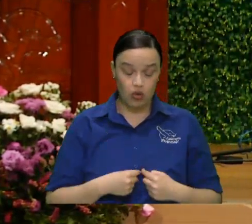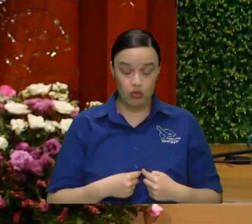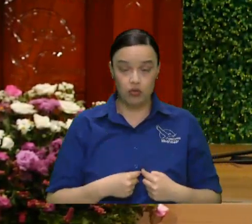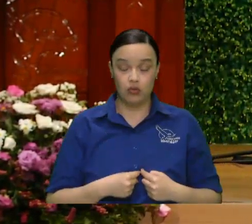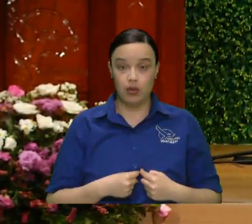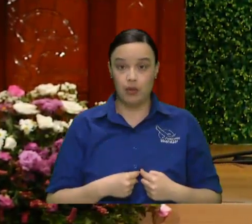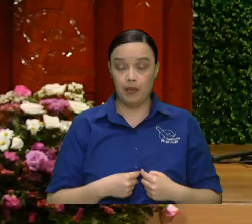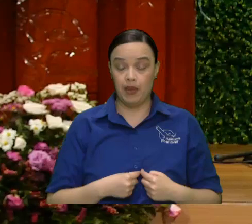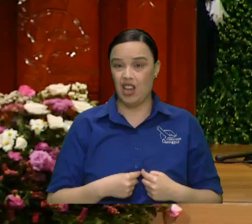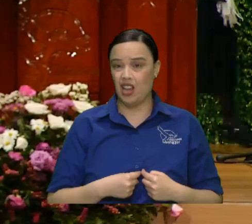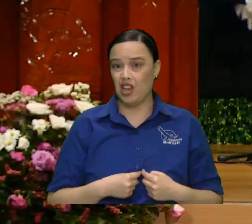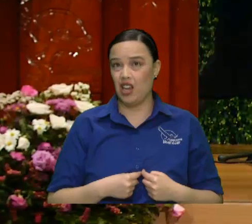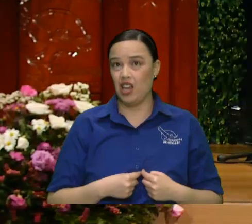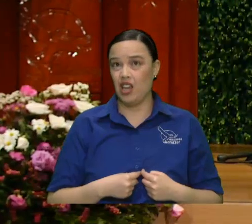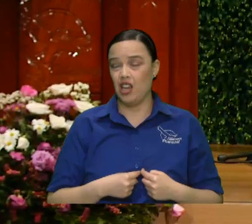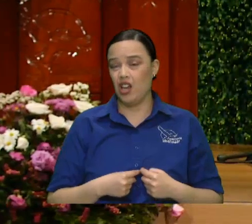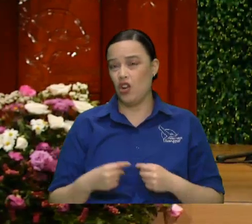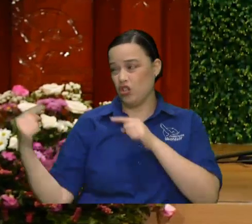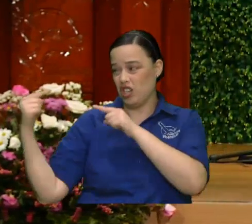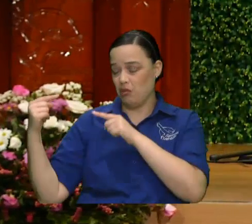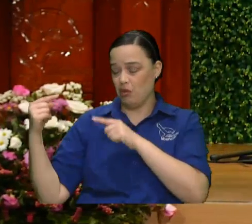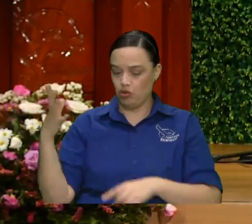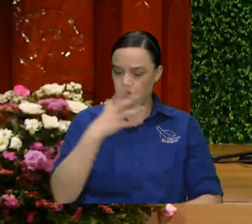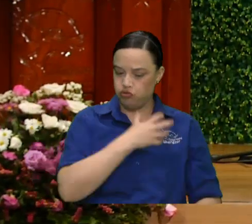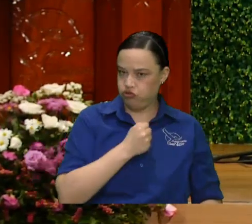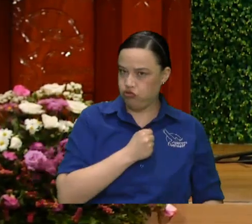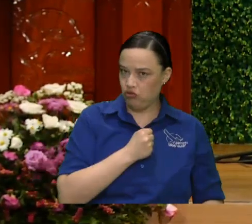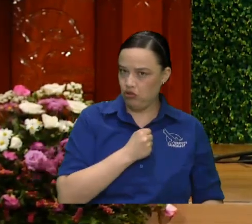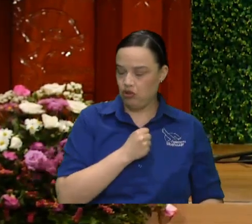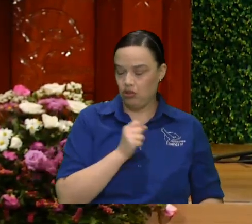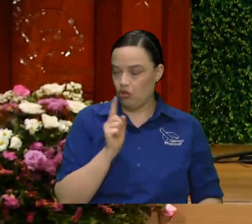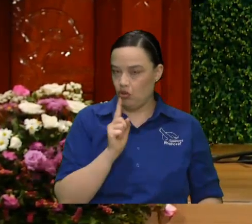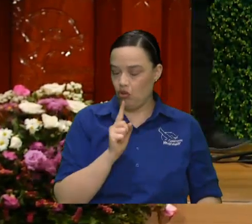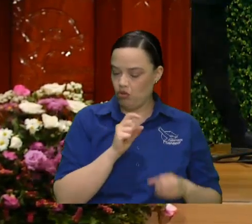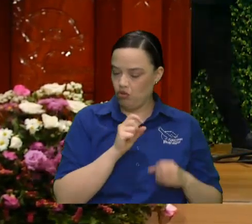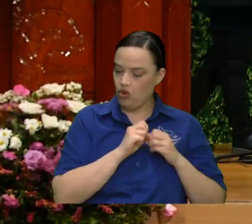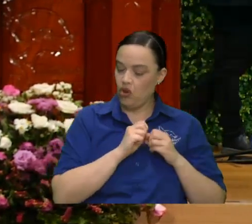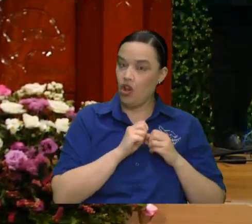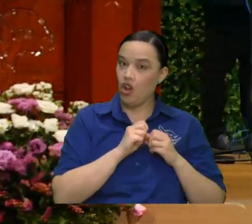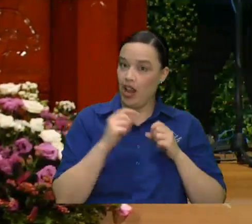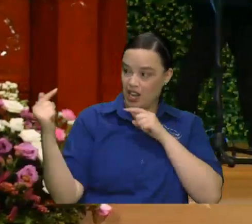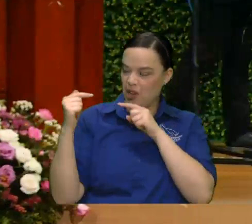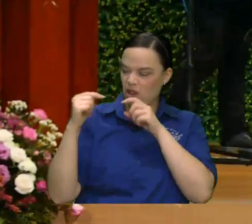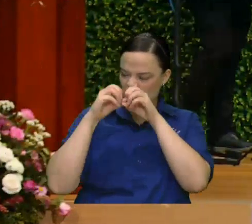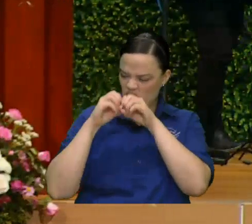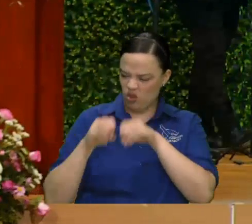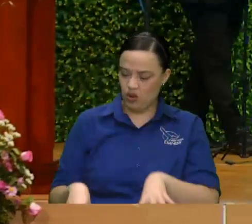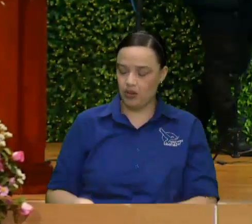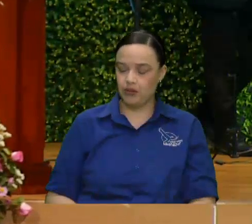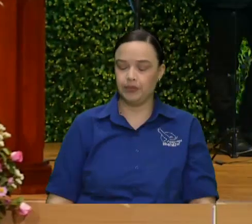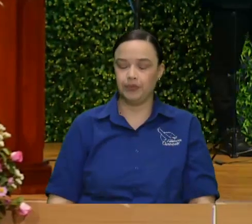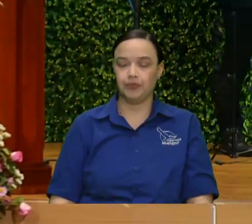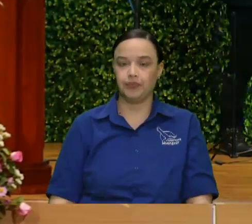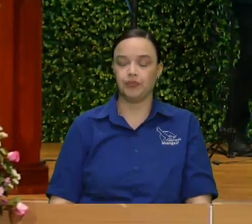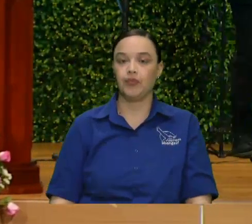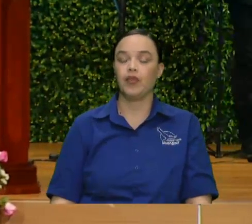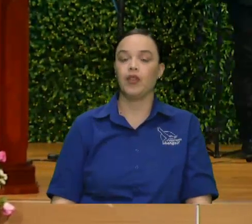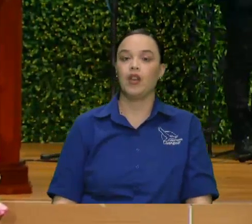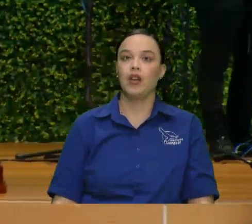y puedan agarrarse de él y puedan destruirlo quizás amado hermano en medio de